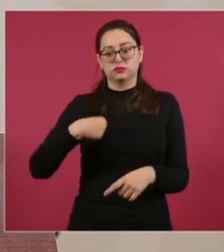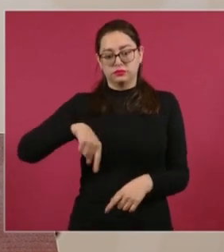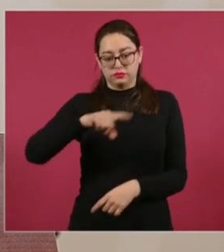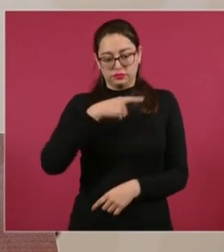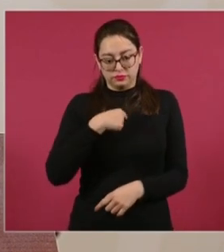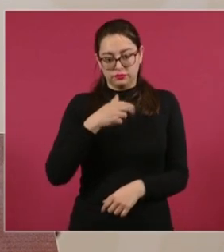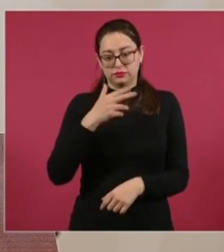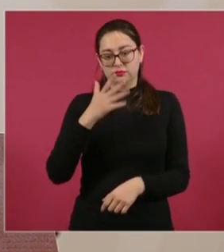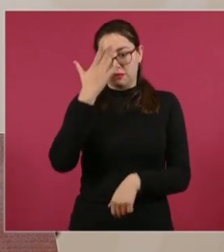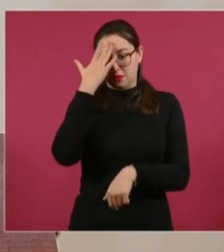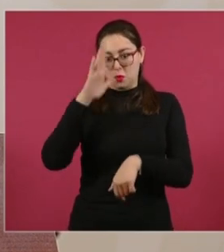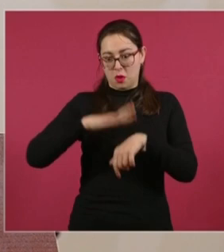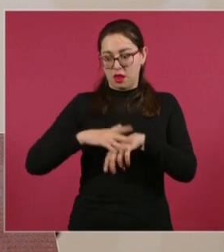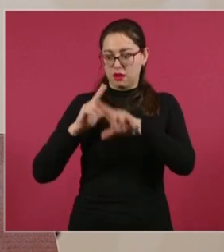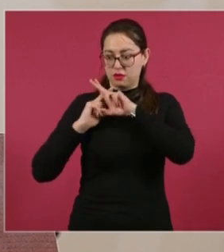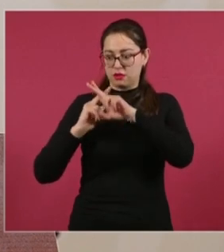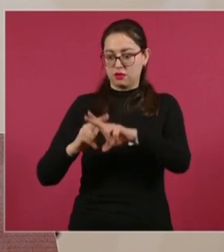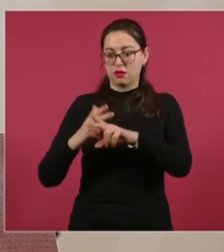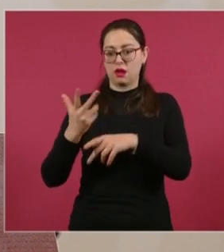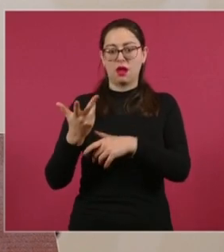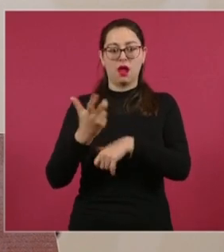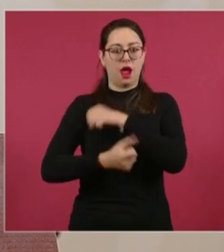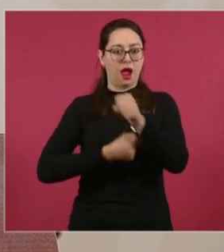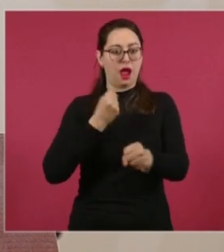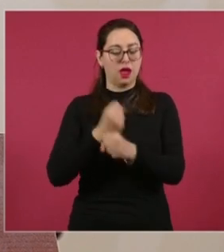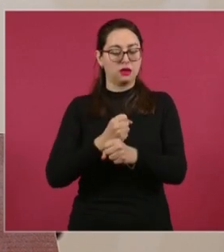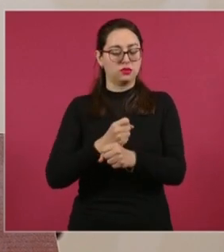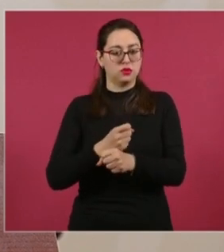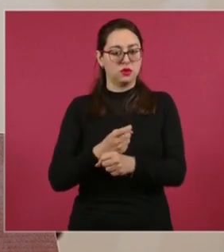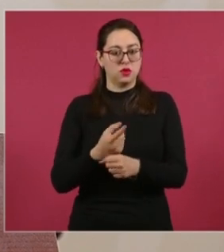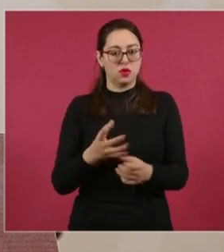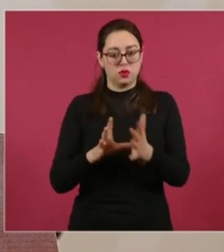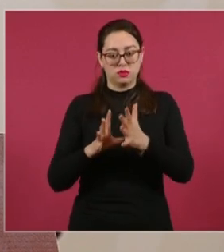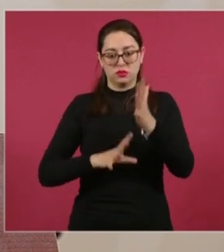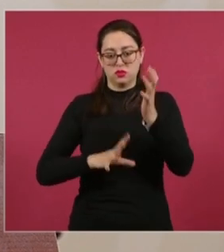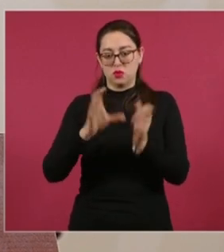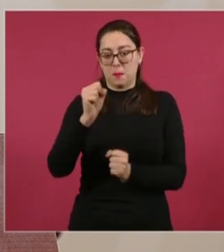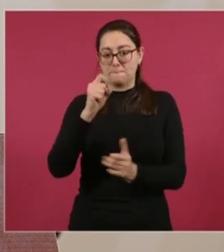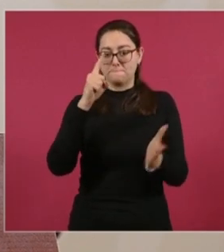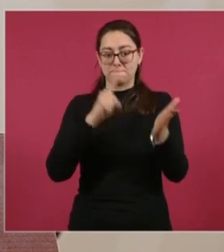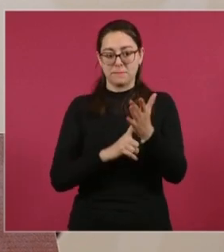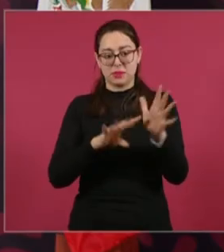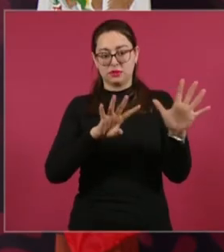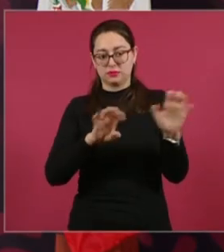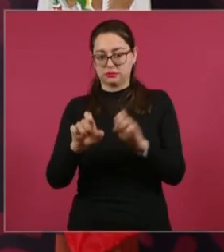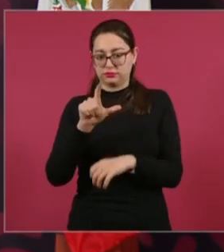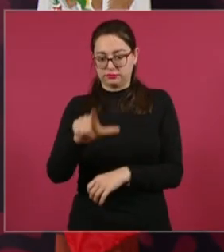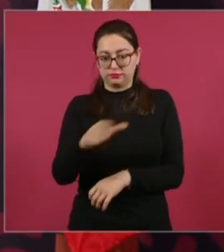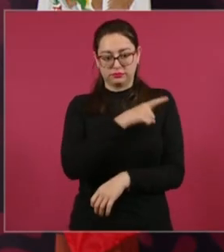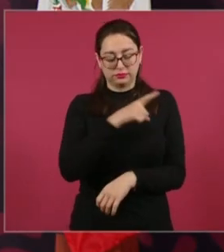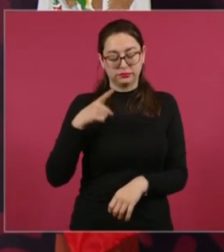pues hay que regresar a esto,